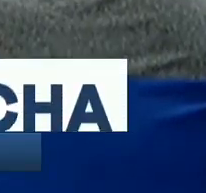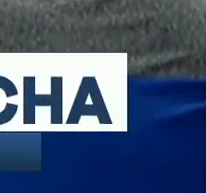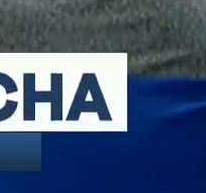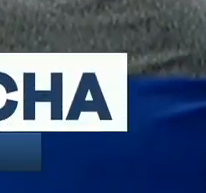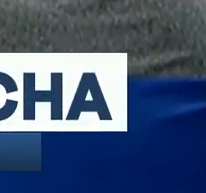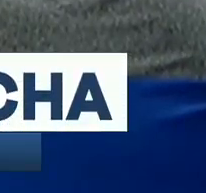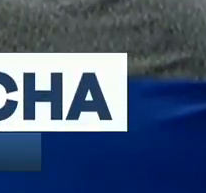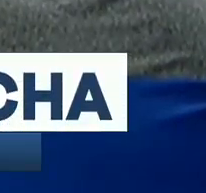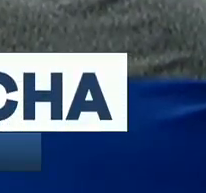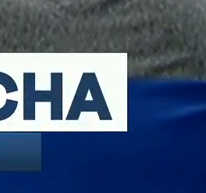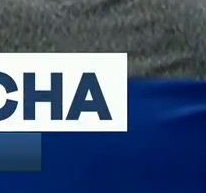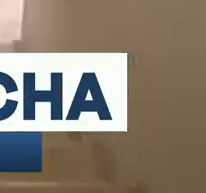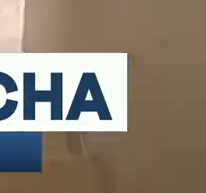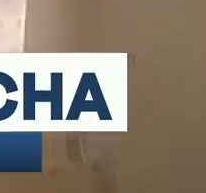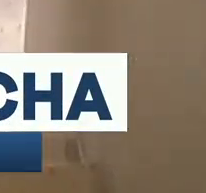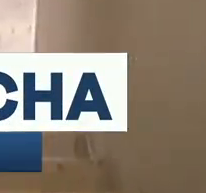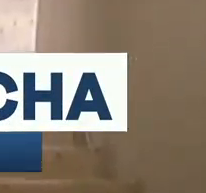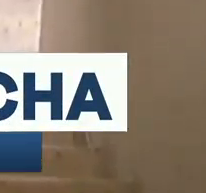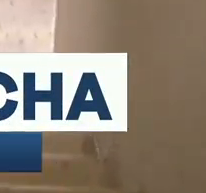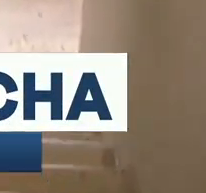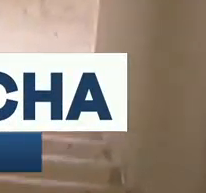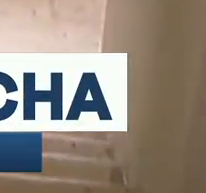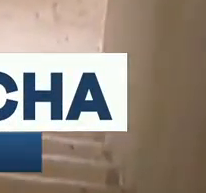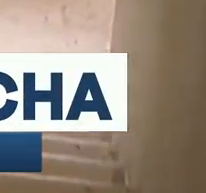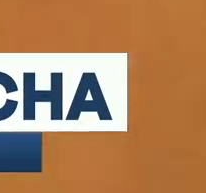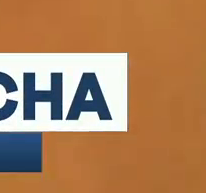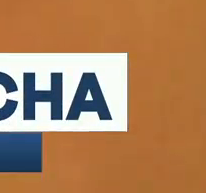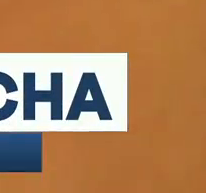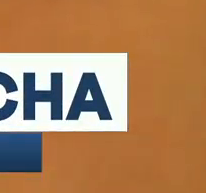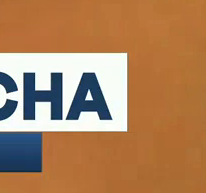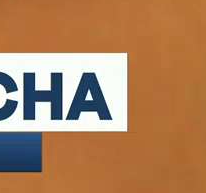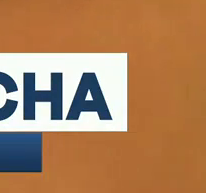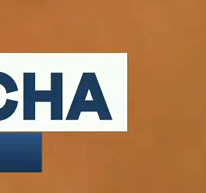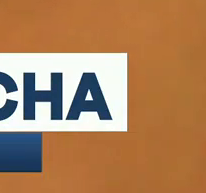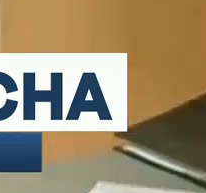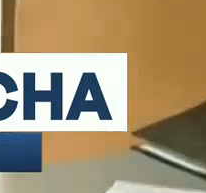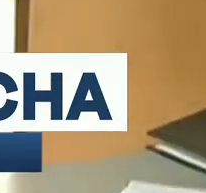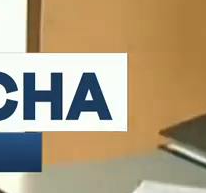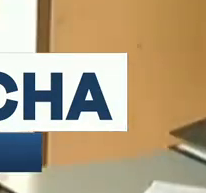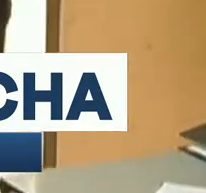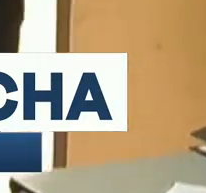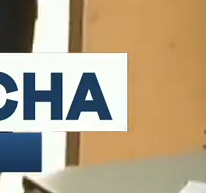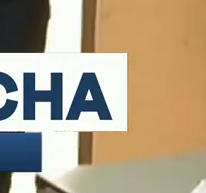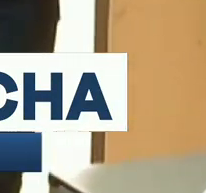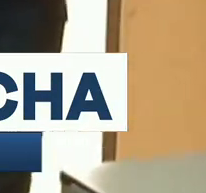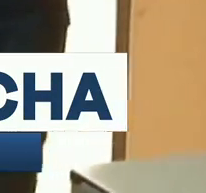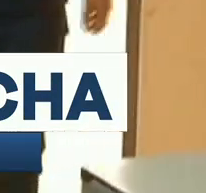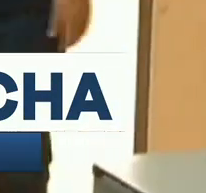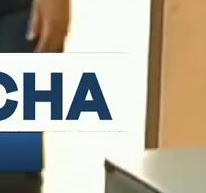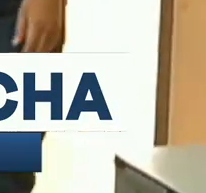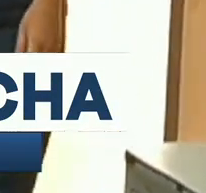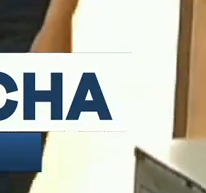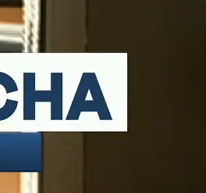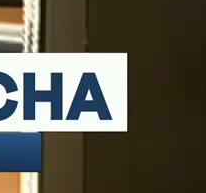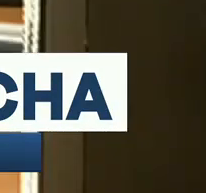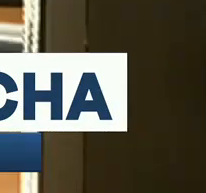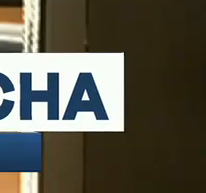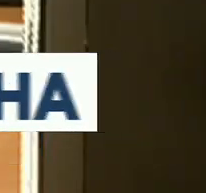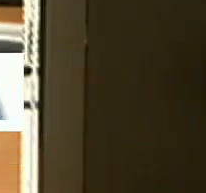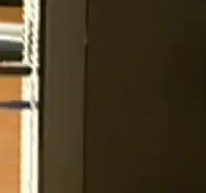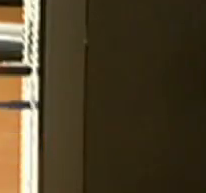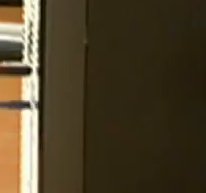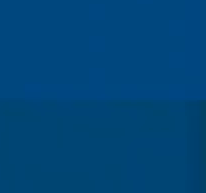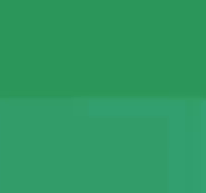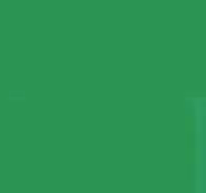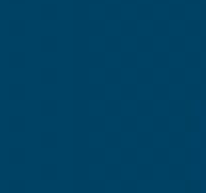Hoy en el Día Internacional de las Personas con Discapacidad, les presentamos varias historias de lucha. Así empieza la noticia, Emisión